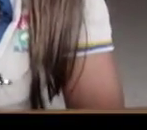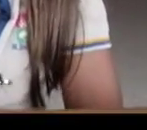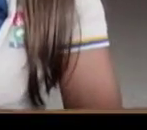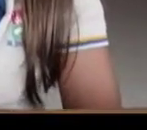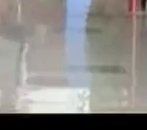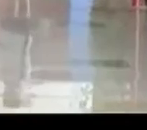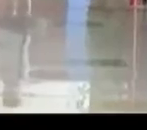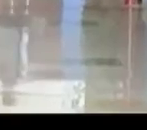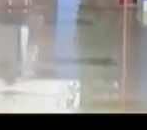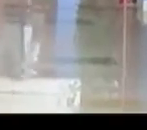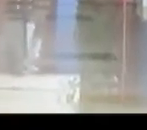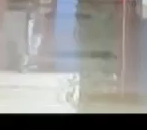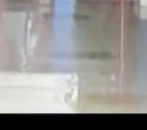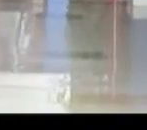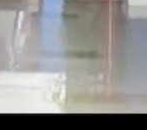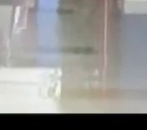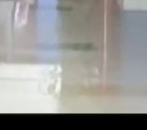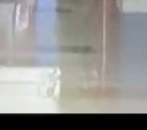deportista.